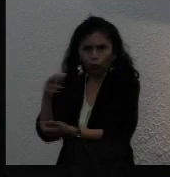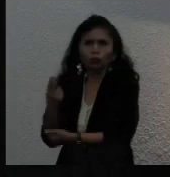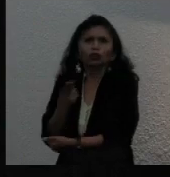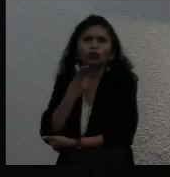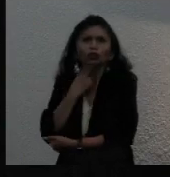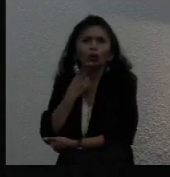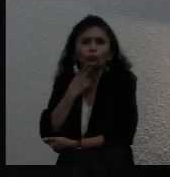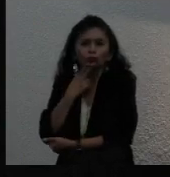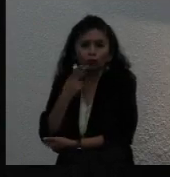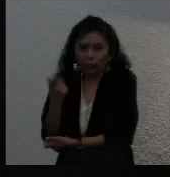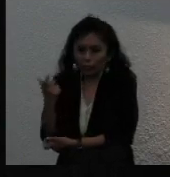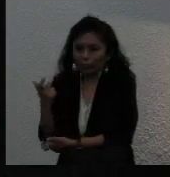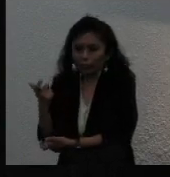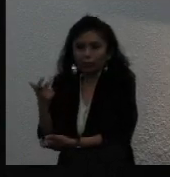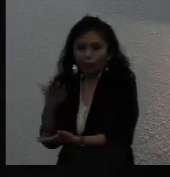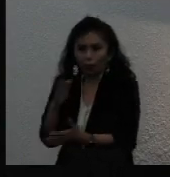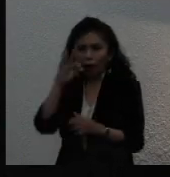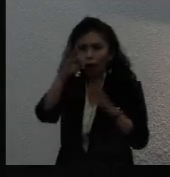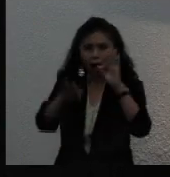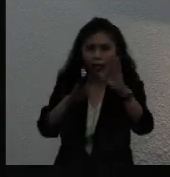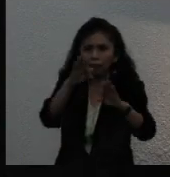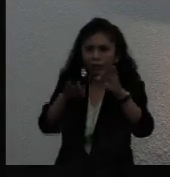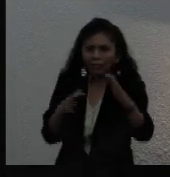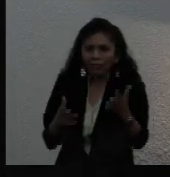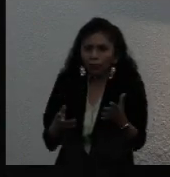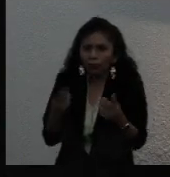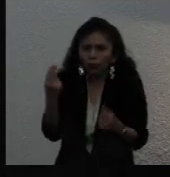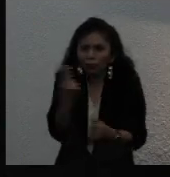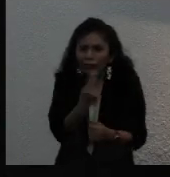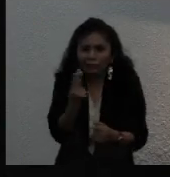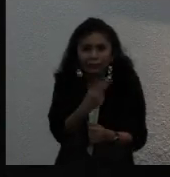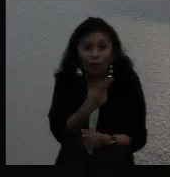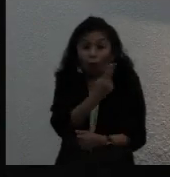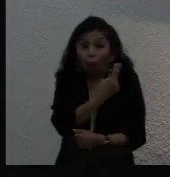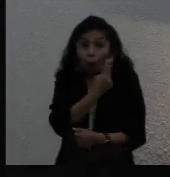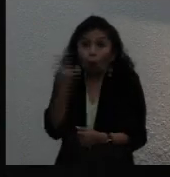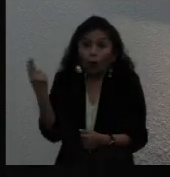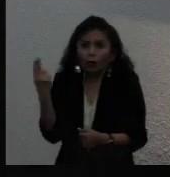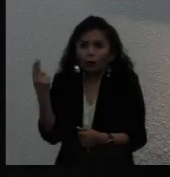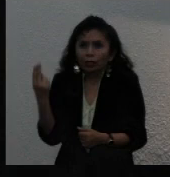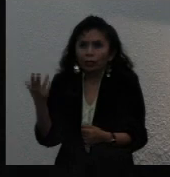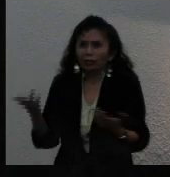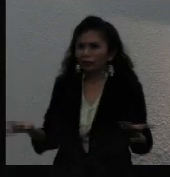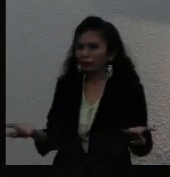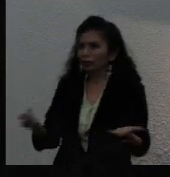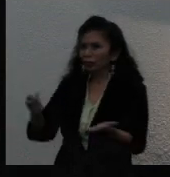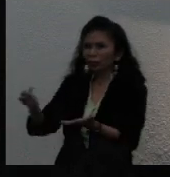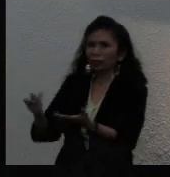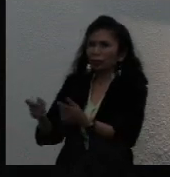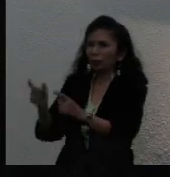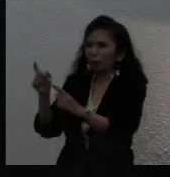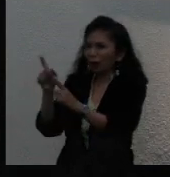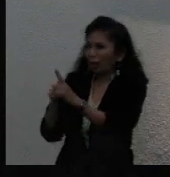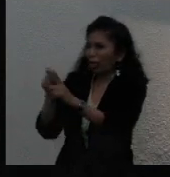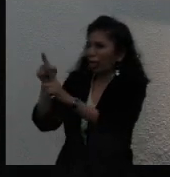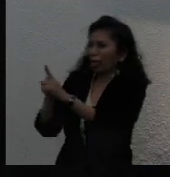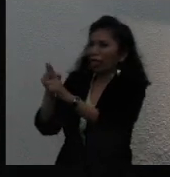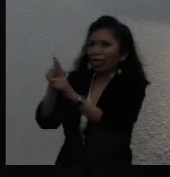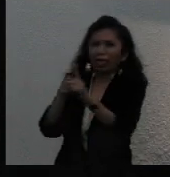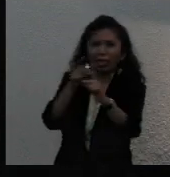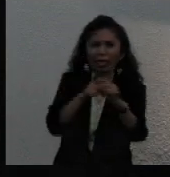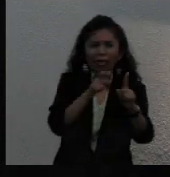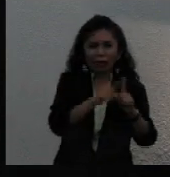use primordialmente para atender lo urgente y lo importante no para desprestigiar a los que hoy gobiernan